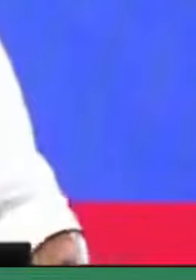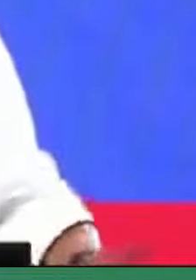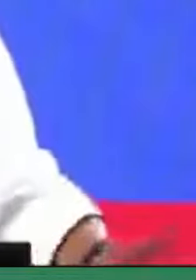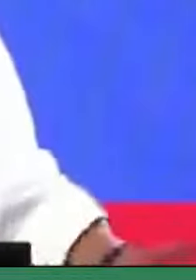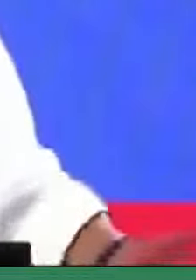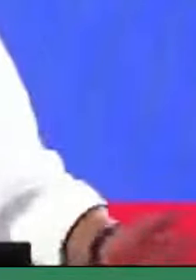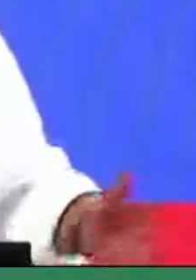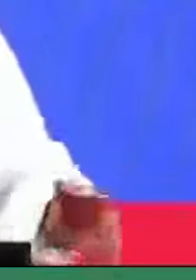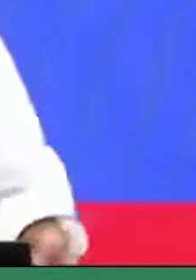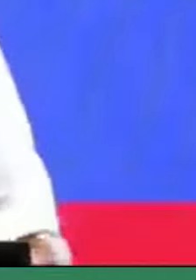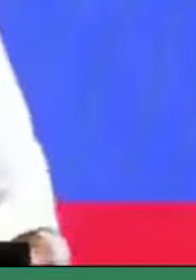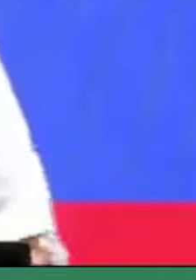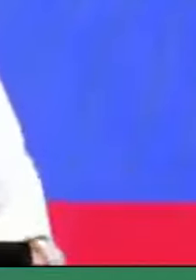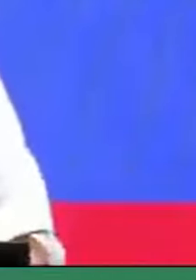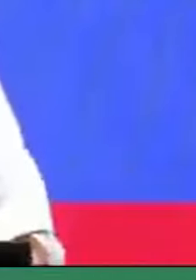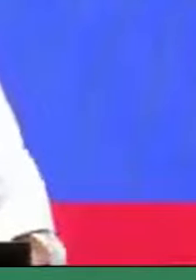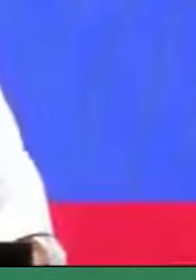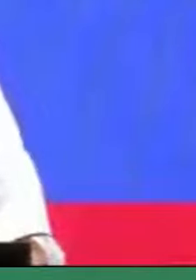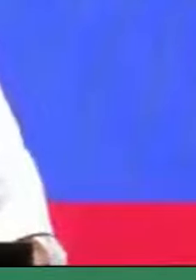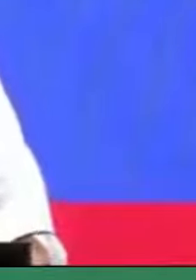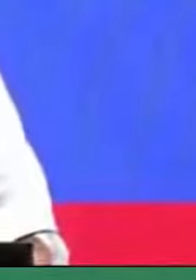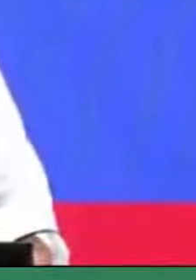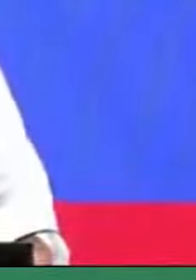la fiscalía, así de simple.